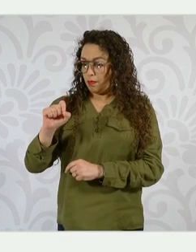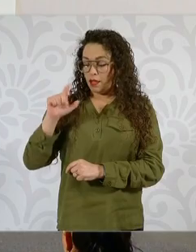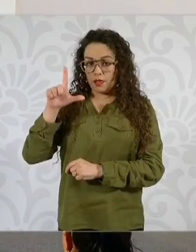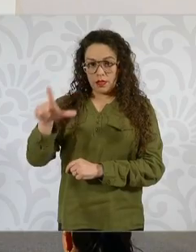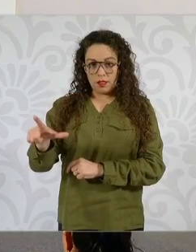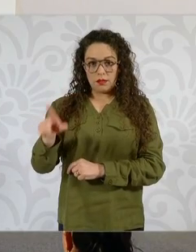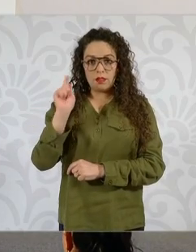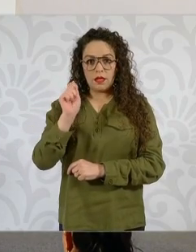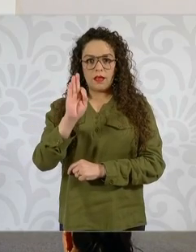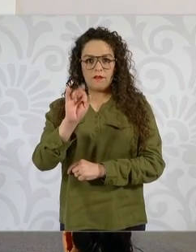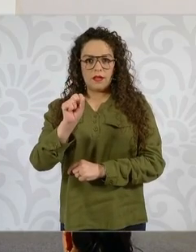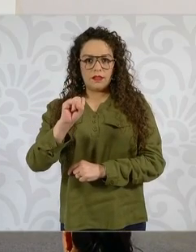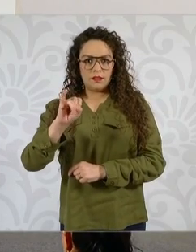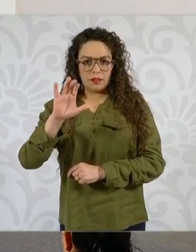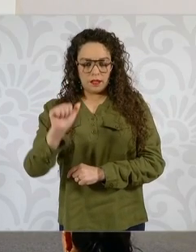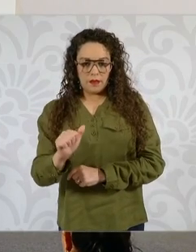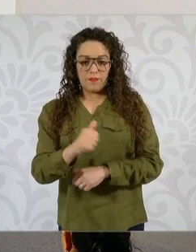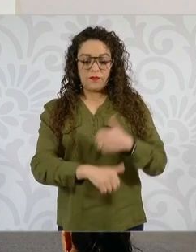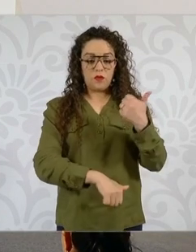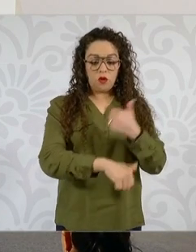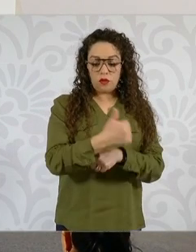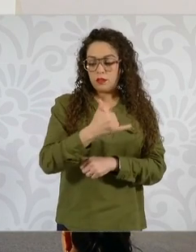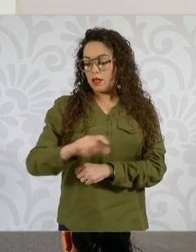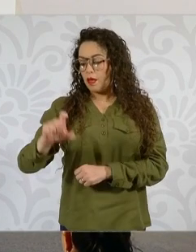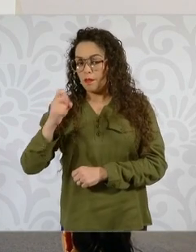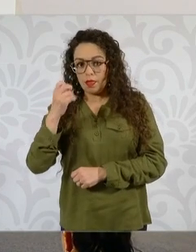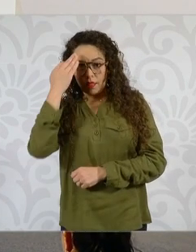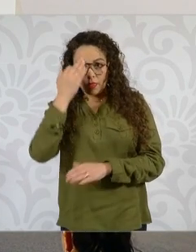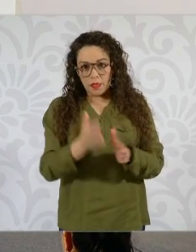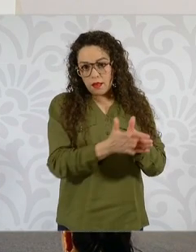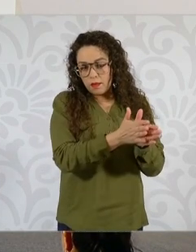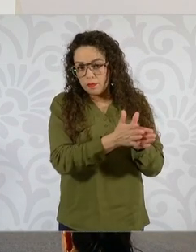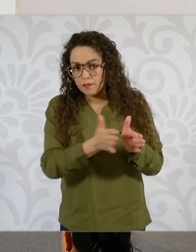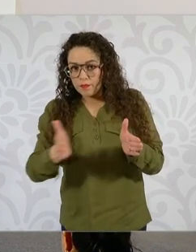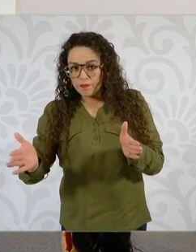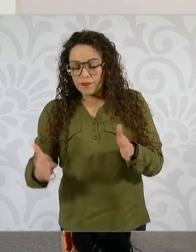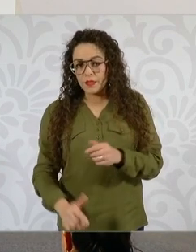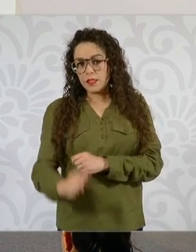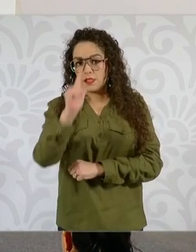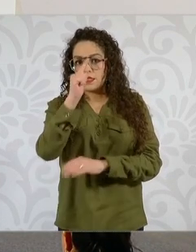entre 12 y 20 también en ese periodo, por 7 millones